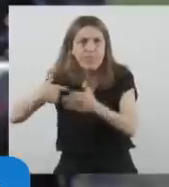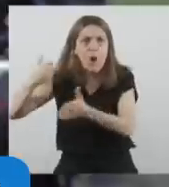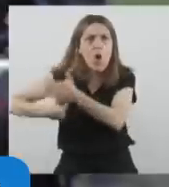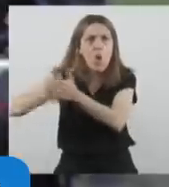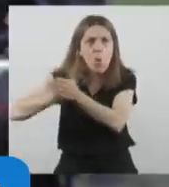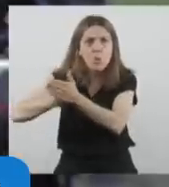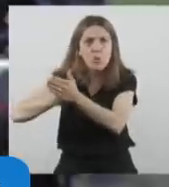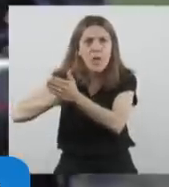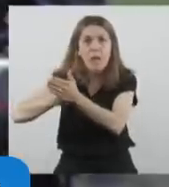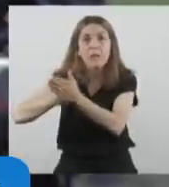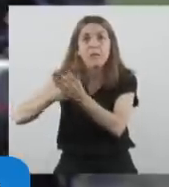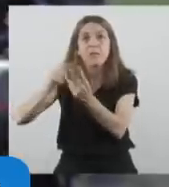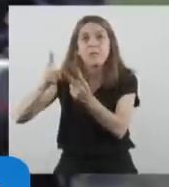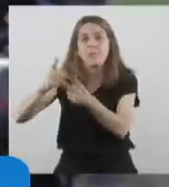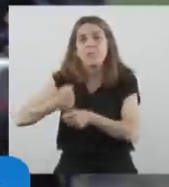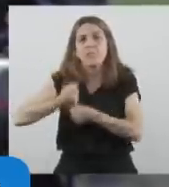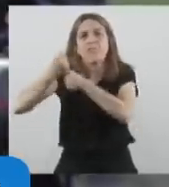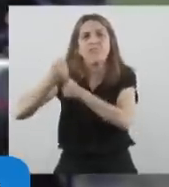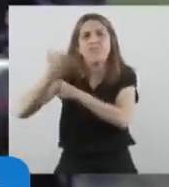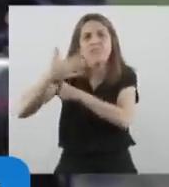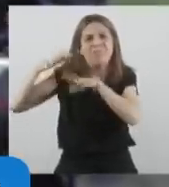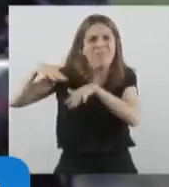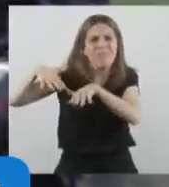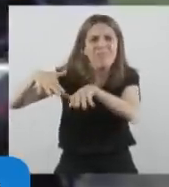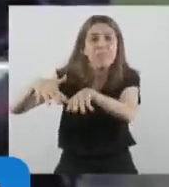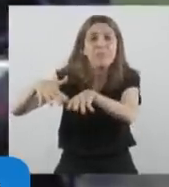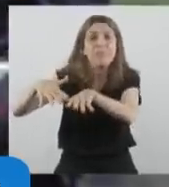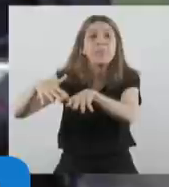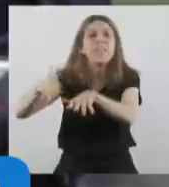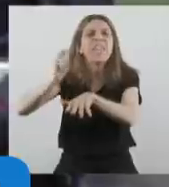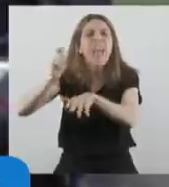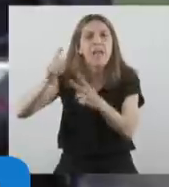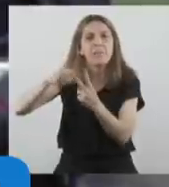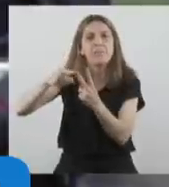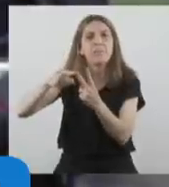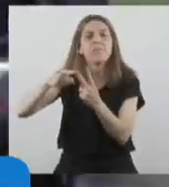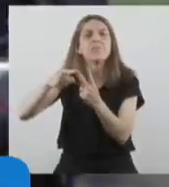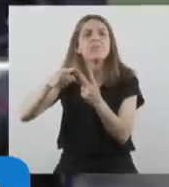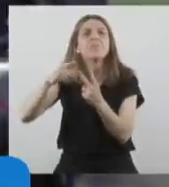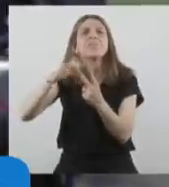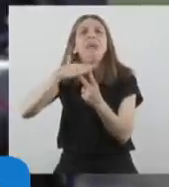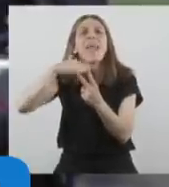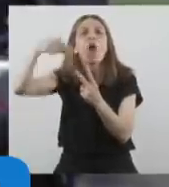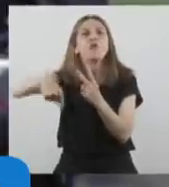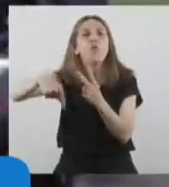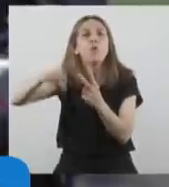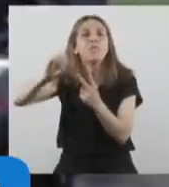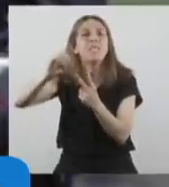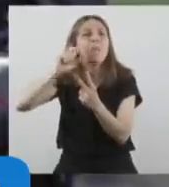de hidalgo entre ellos un sureño de méxico guerrero